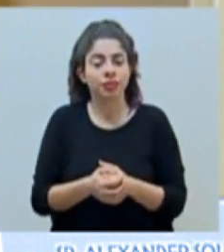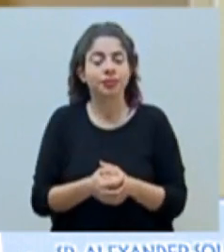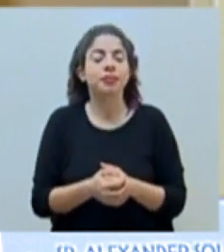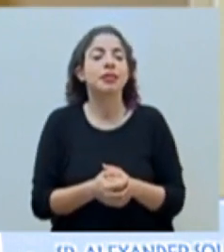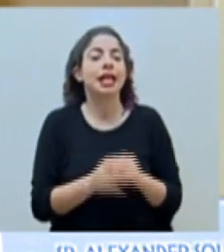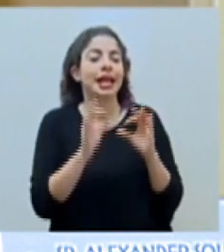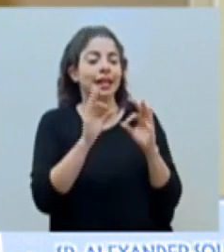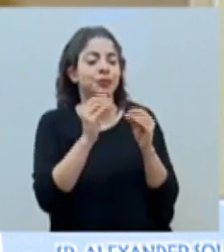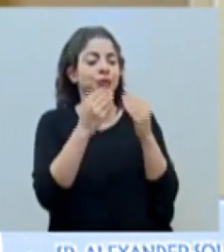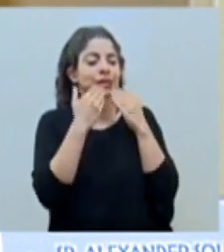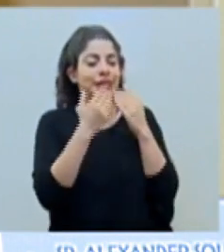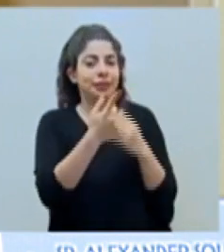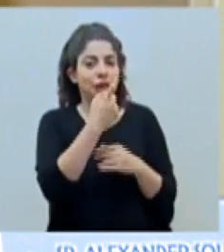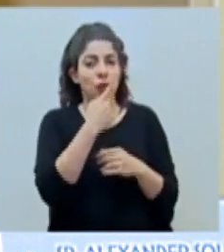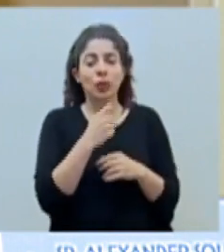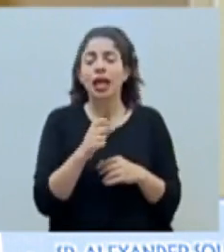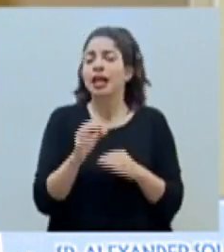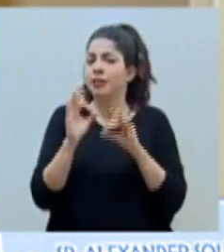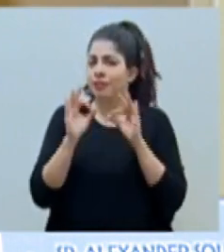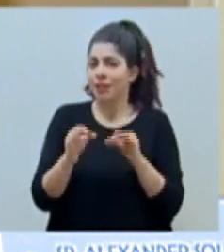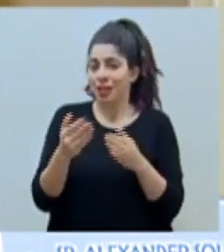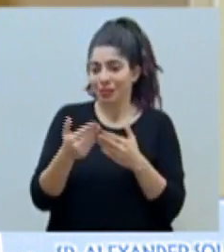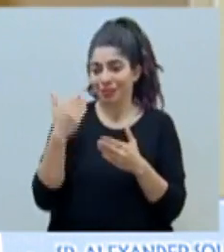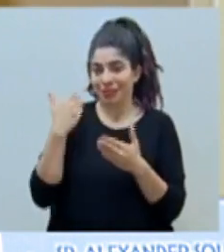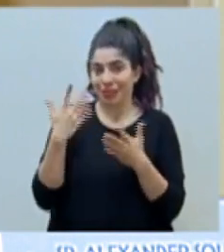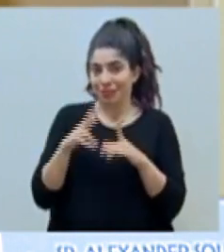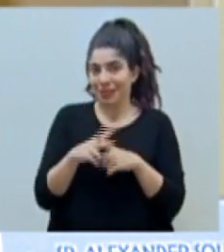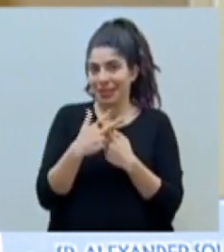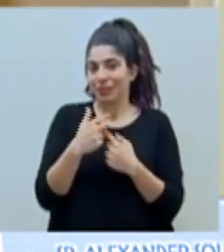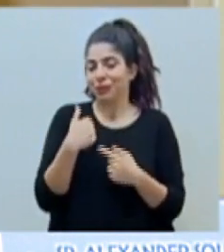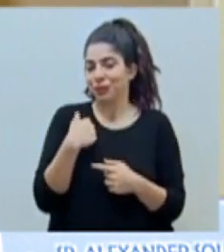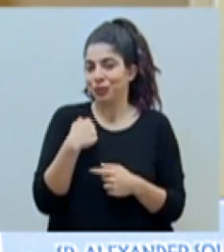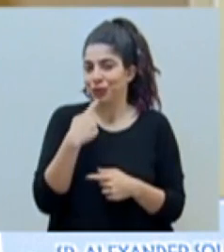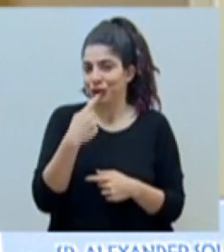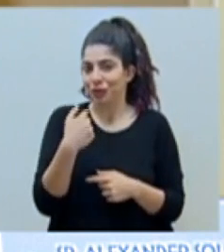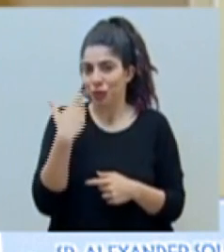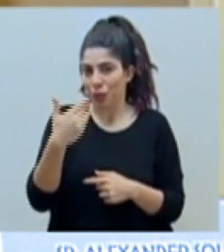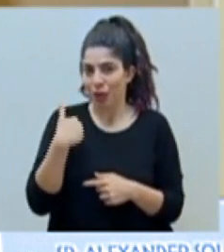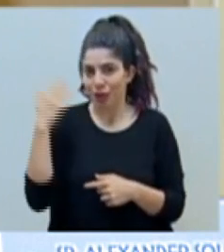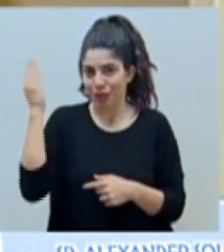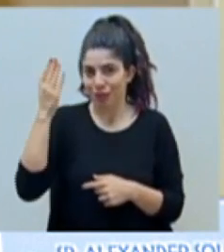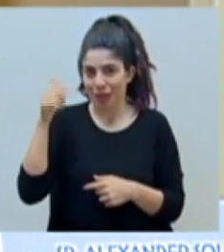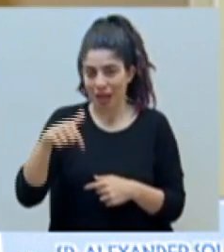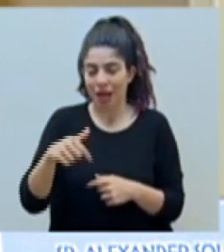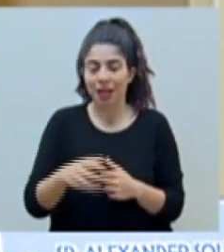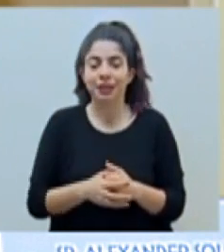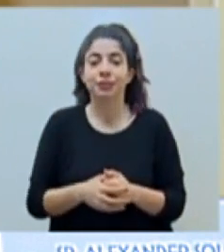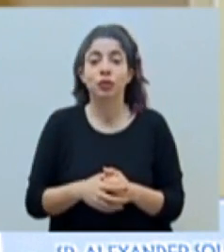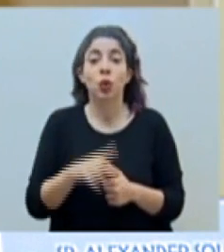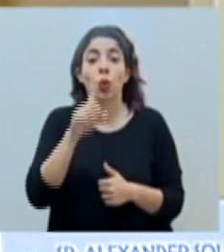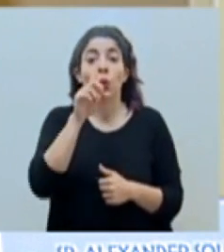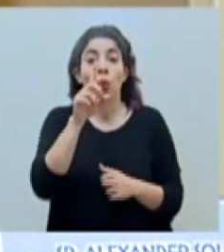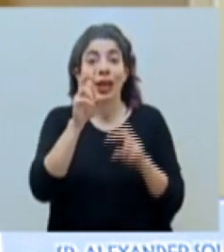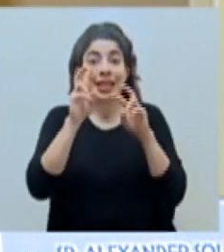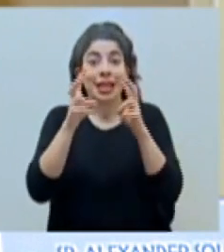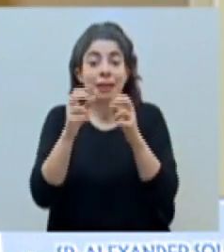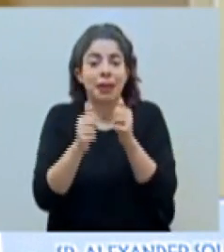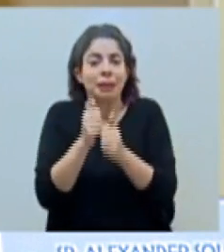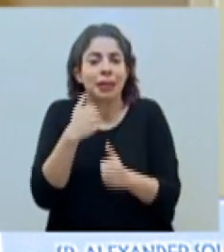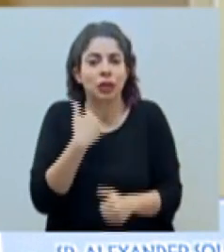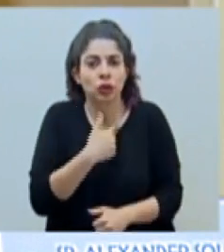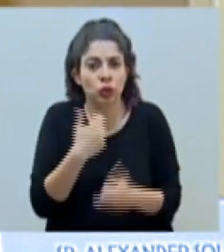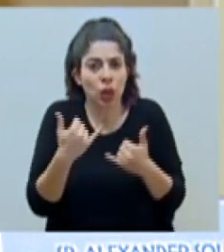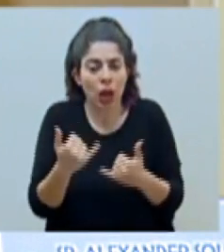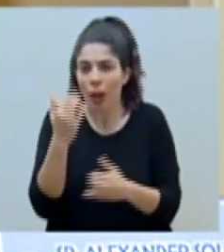Muy bien, muchísimas gracias. Definitivamente, y lo mencioné al principio de mi intervención en esta conferencia de prensa, uno de los aspectos que más nos